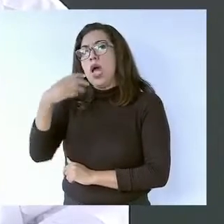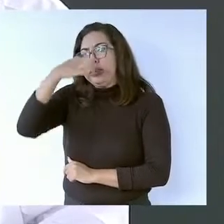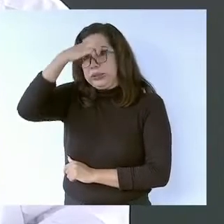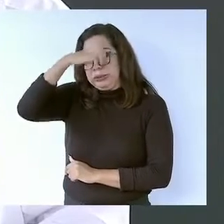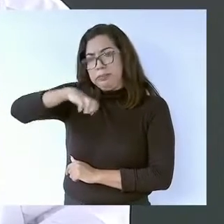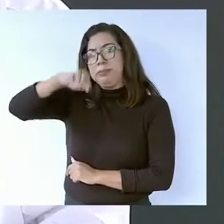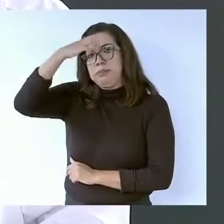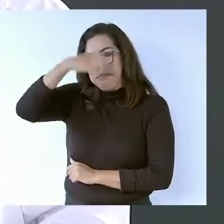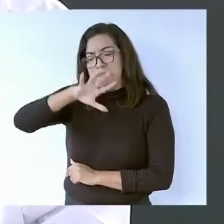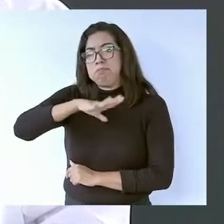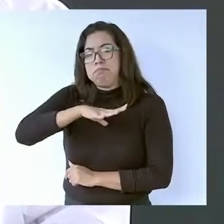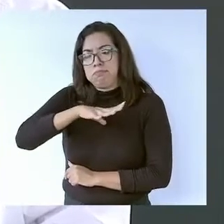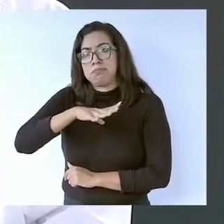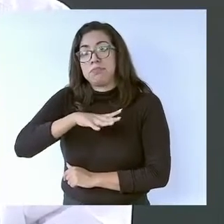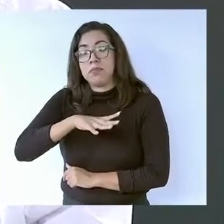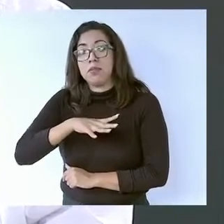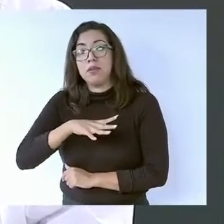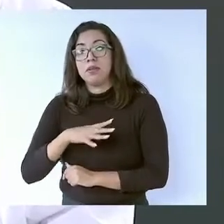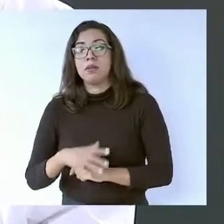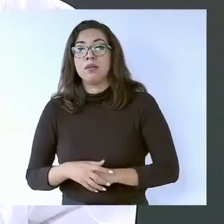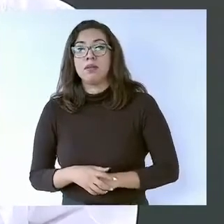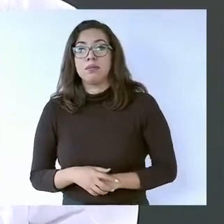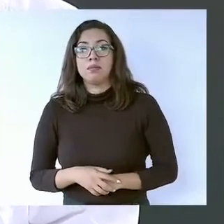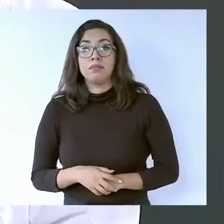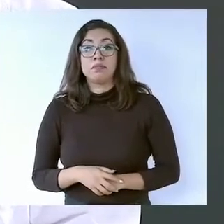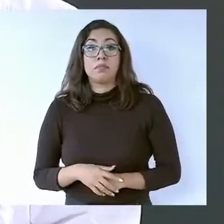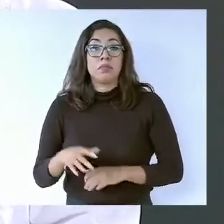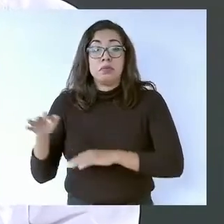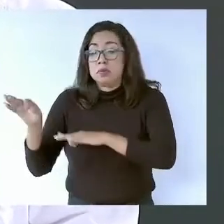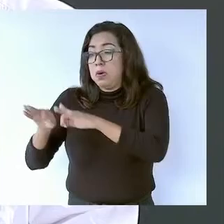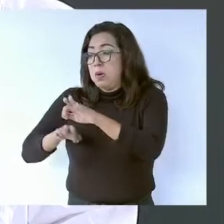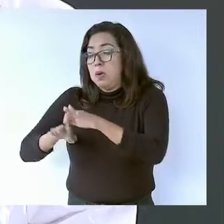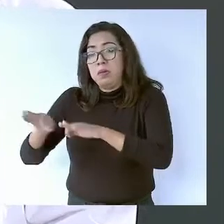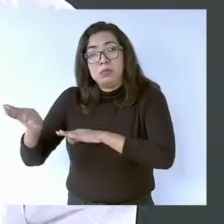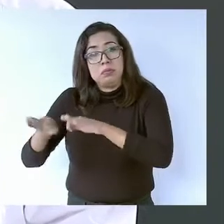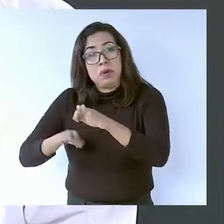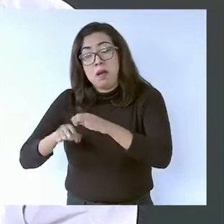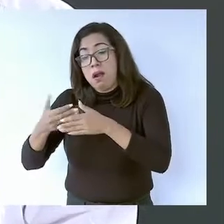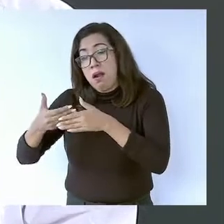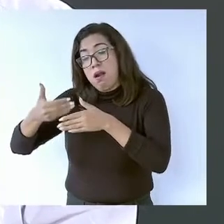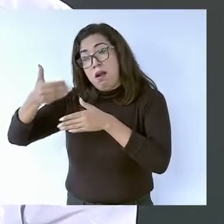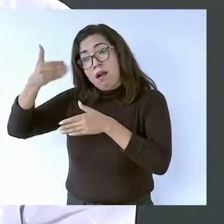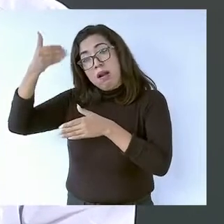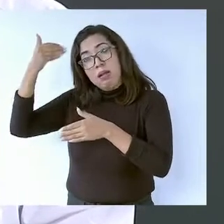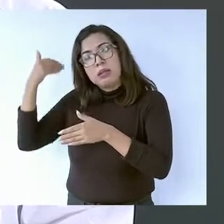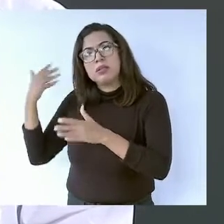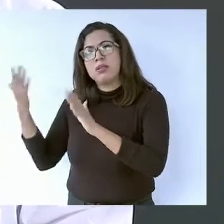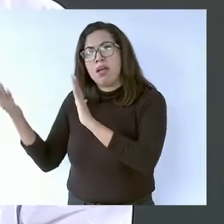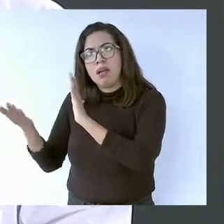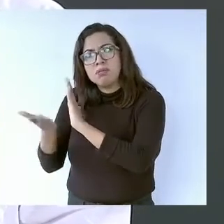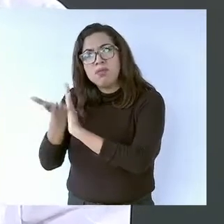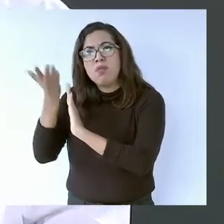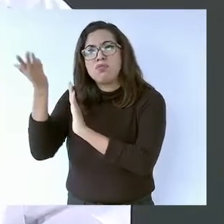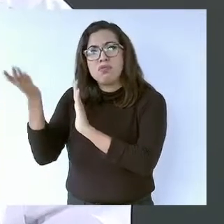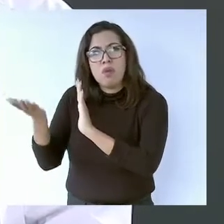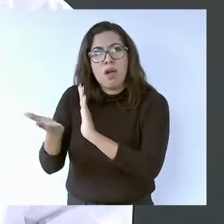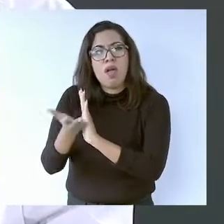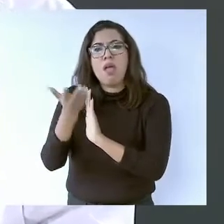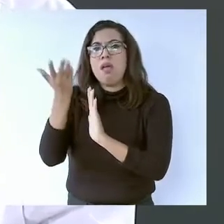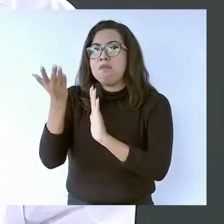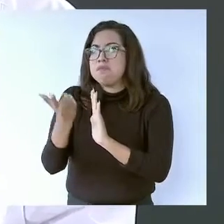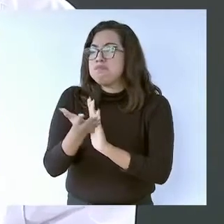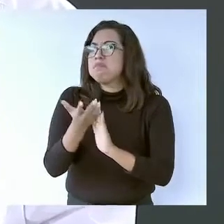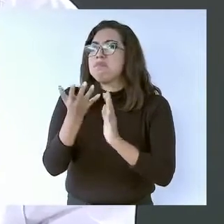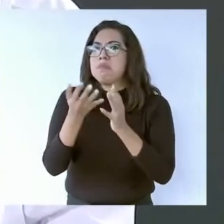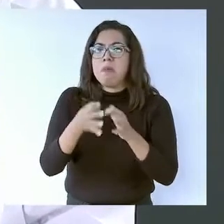Celebrando este año, Grupo México, 85 años de trabajar en el desarrollo de importantes obras de la infraestructura a lo